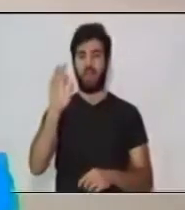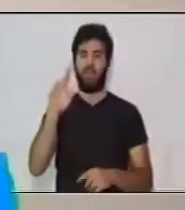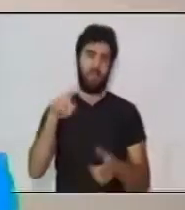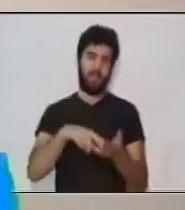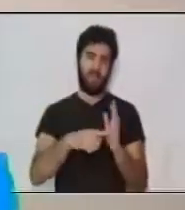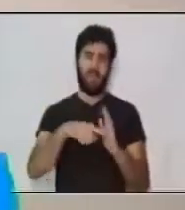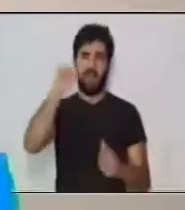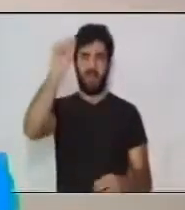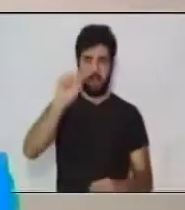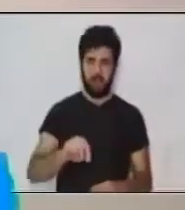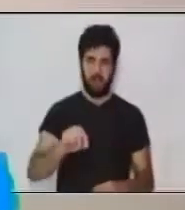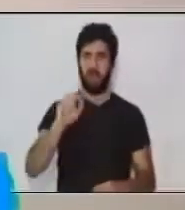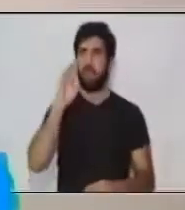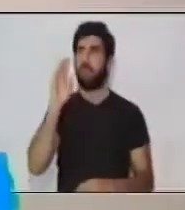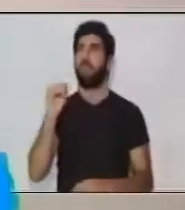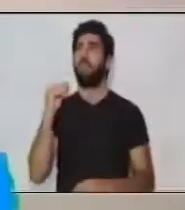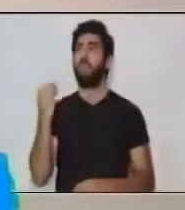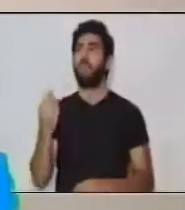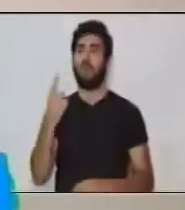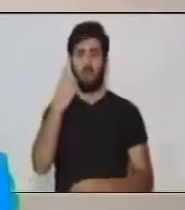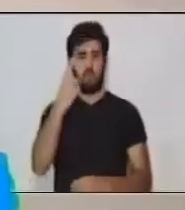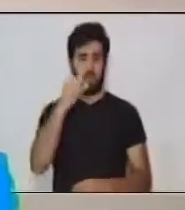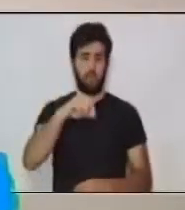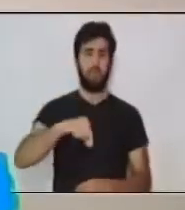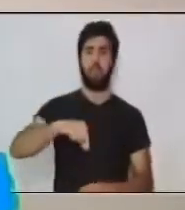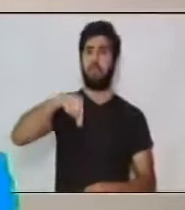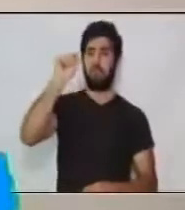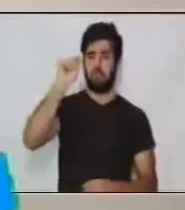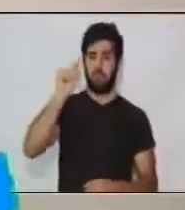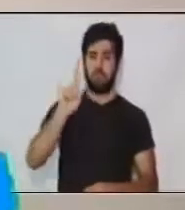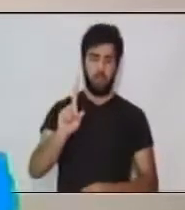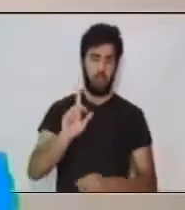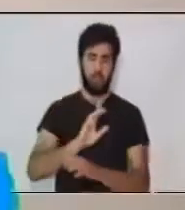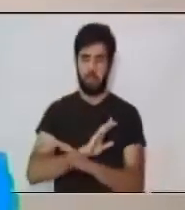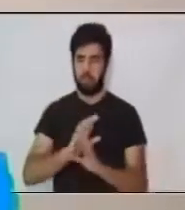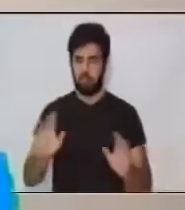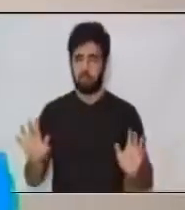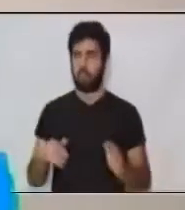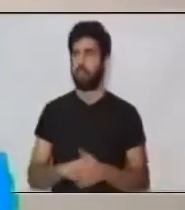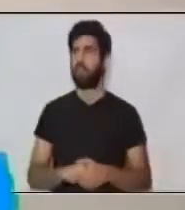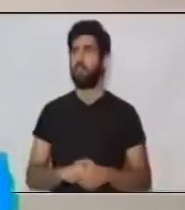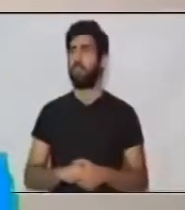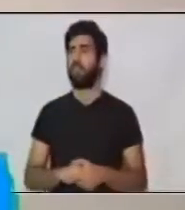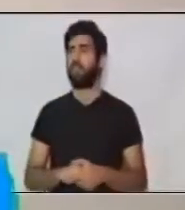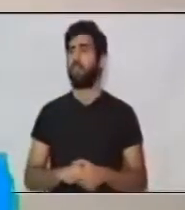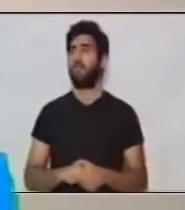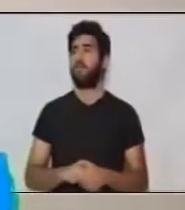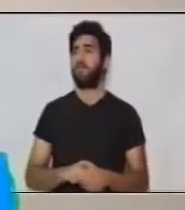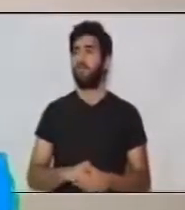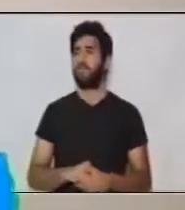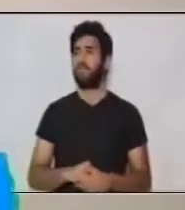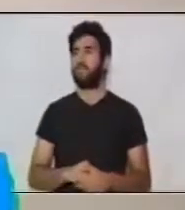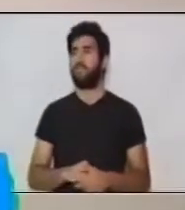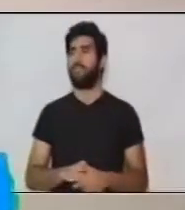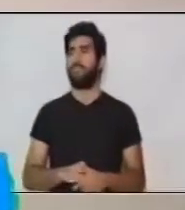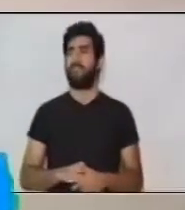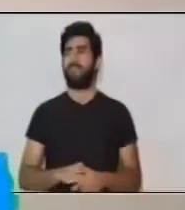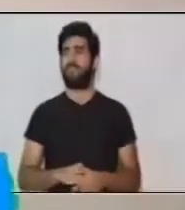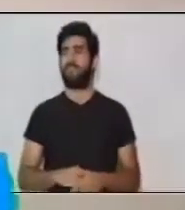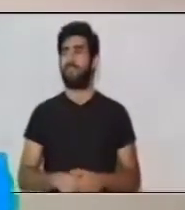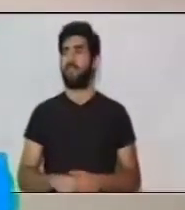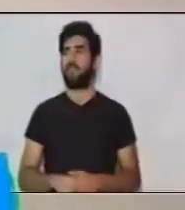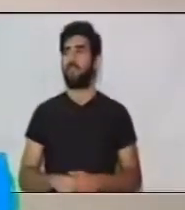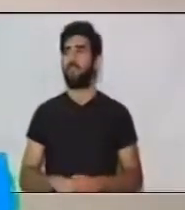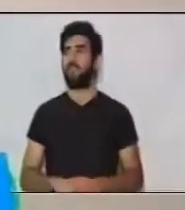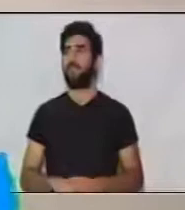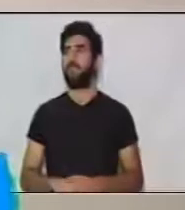rayo porque solo tiene una flechita, ¿verdad? ¿Recuerdas cómo lo escribíamos? Bueno,